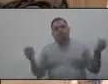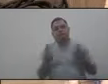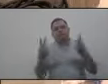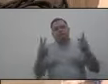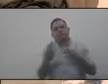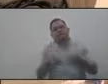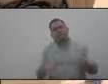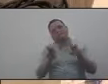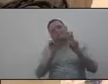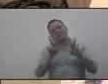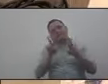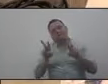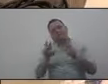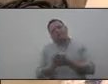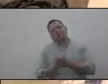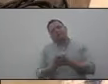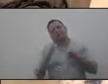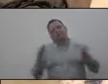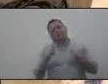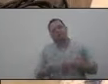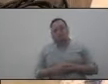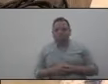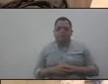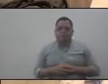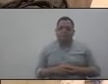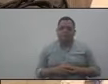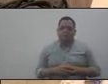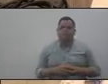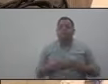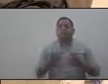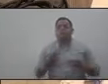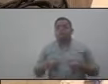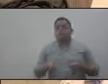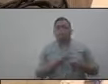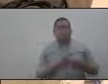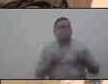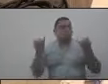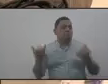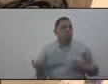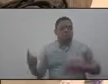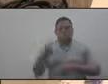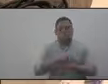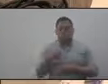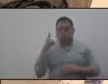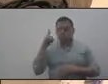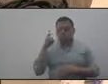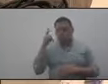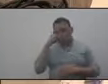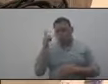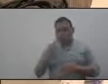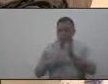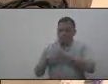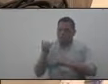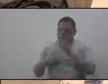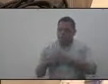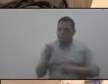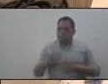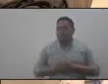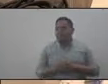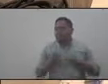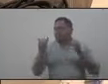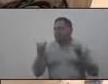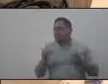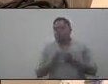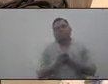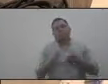los diferentes medios de comunicación. Para nosotros, hoy como gobierno departamental, enviar este